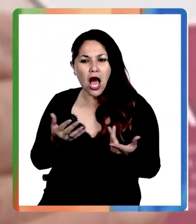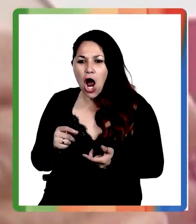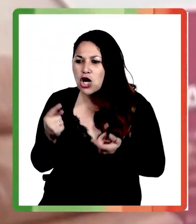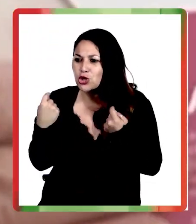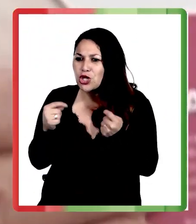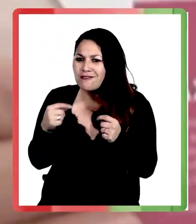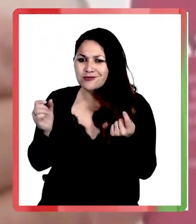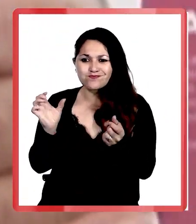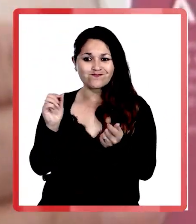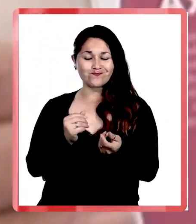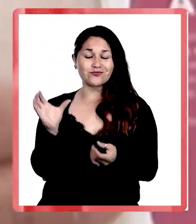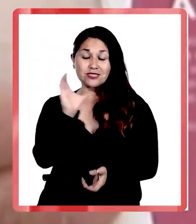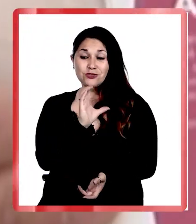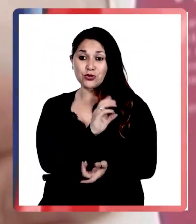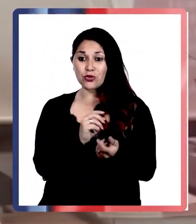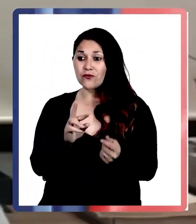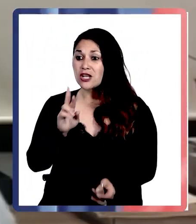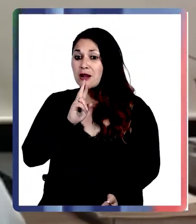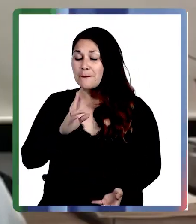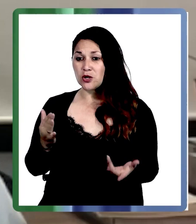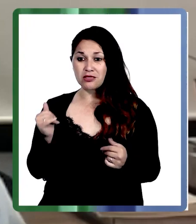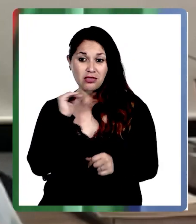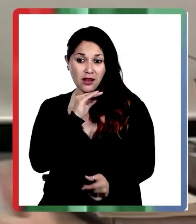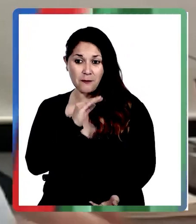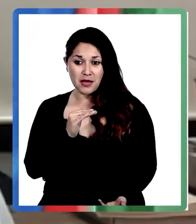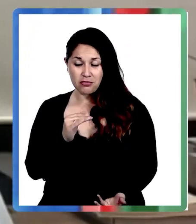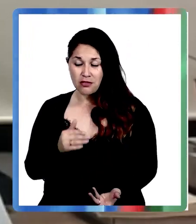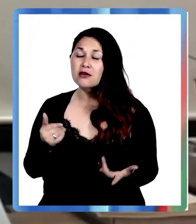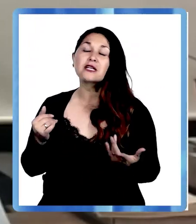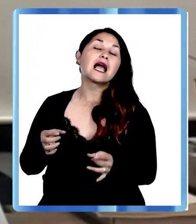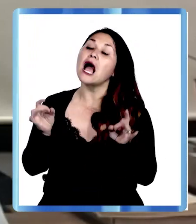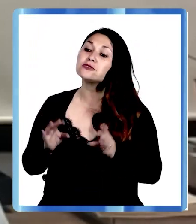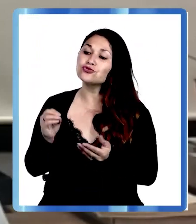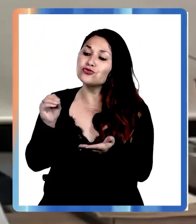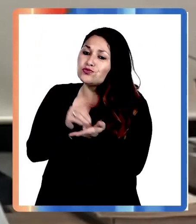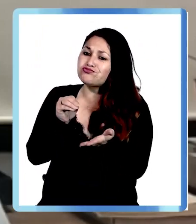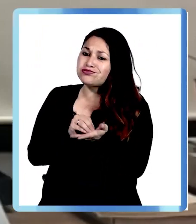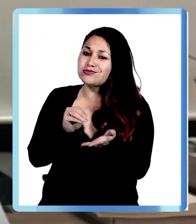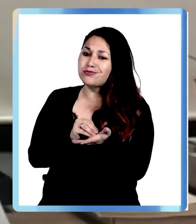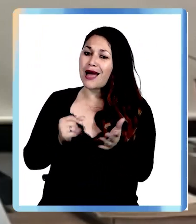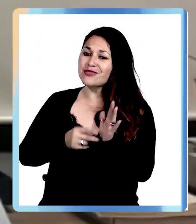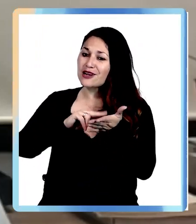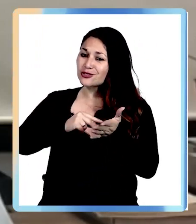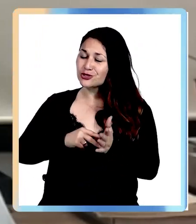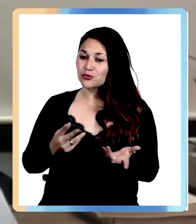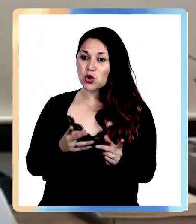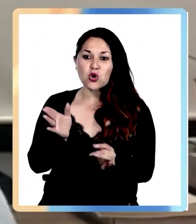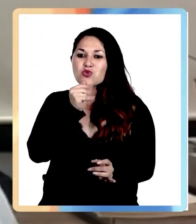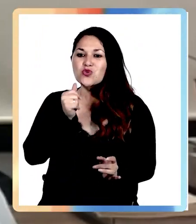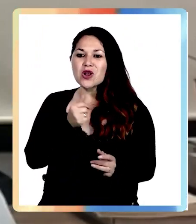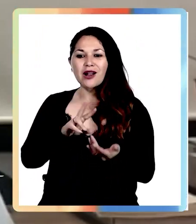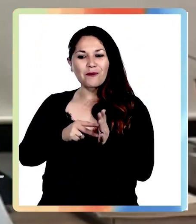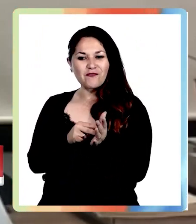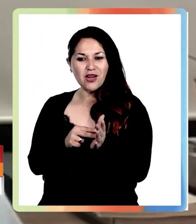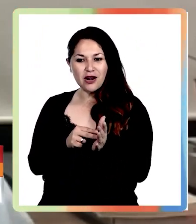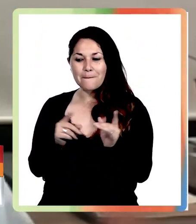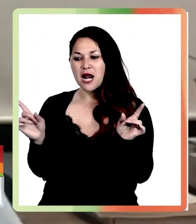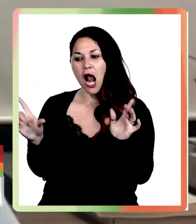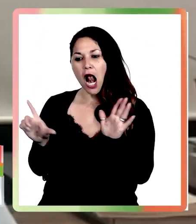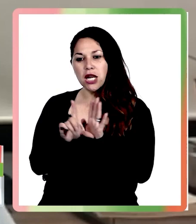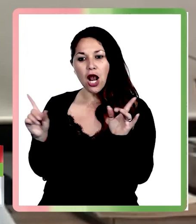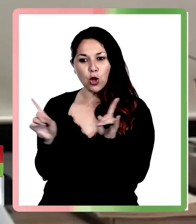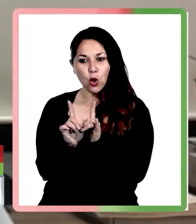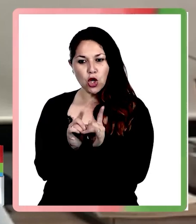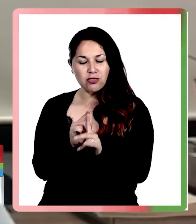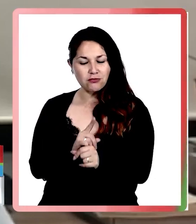una solución rápida a todo esto. Y es así como se han ido sumando los problemas. O sea, no tenemos el problema de la ley corta,